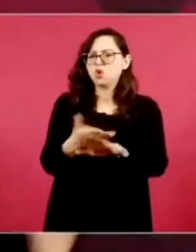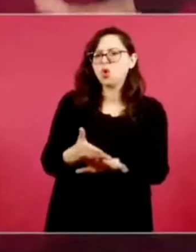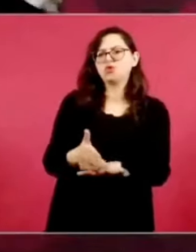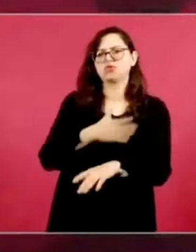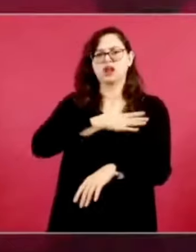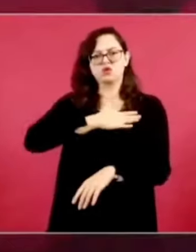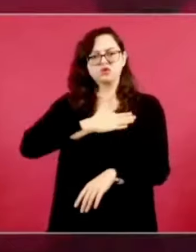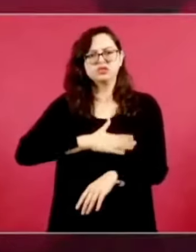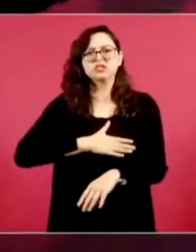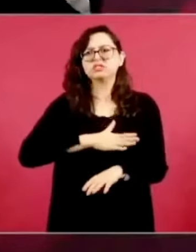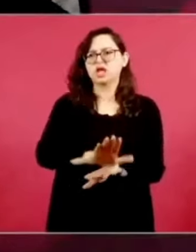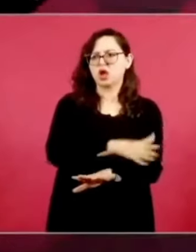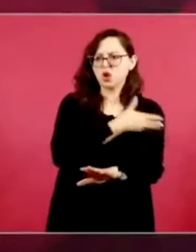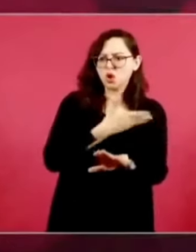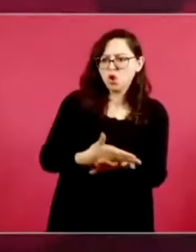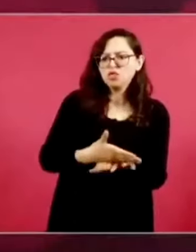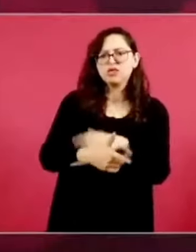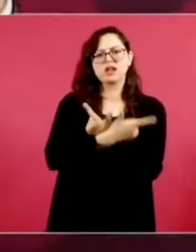Que